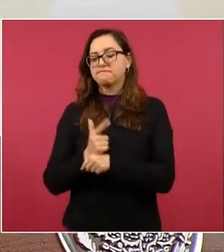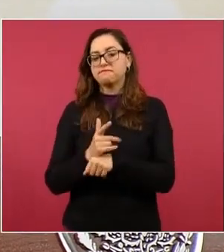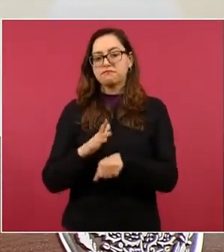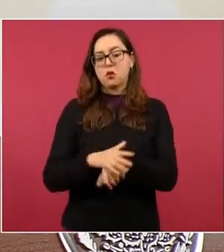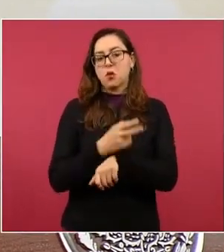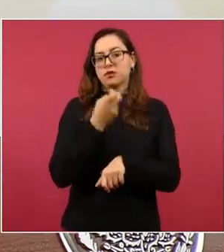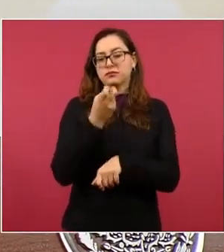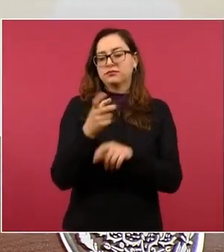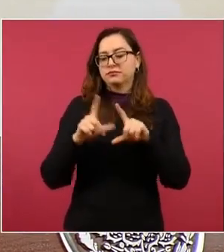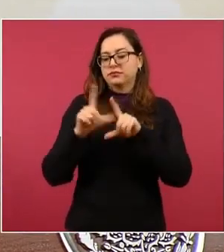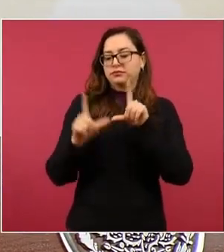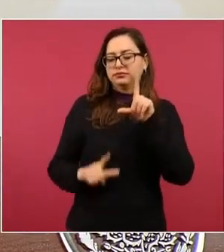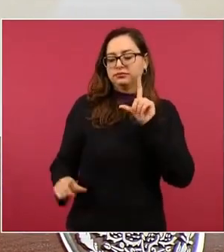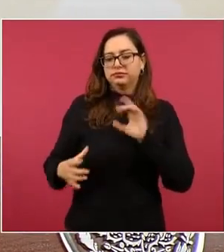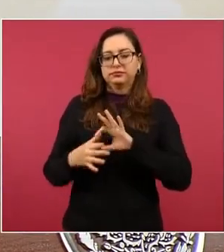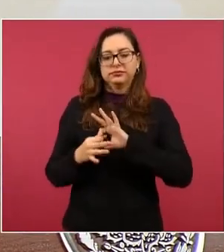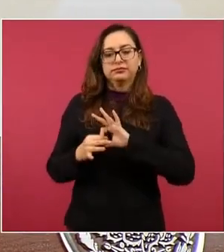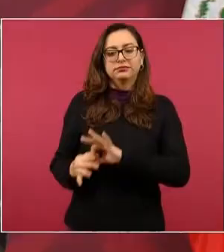Y